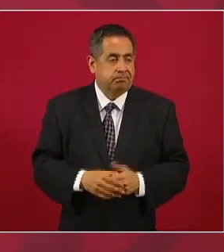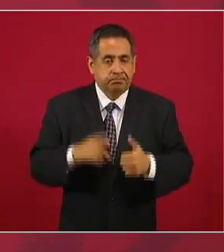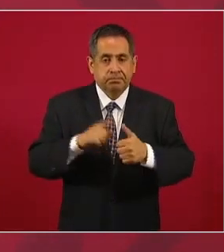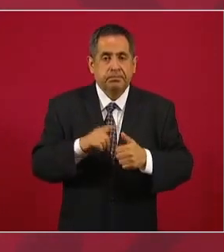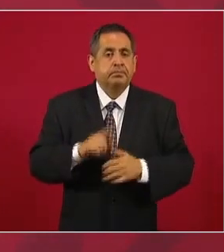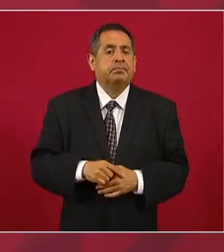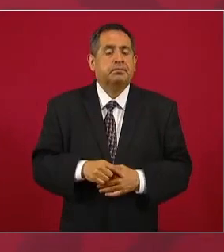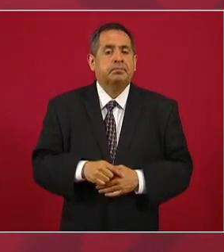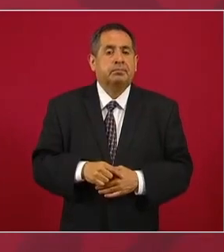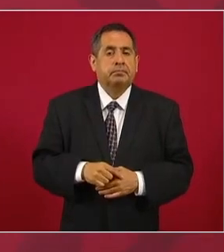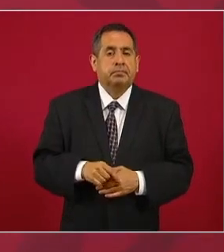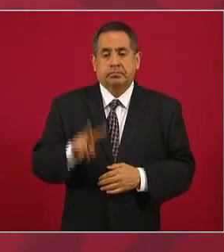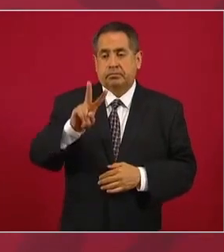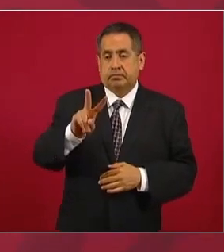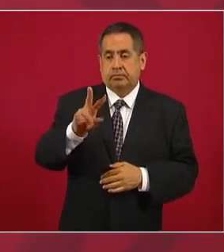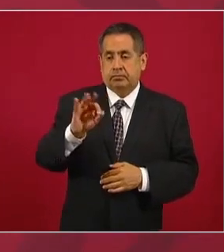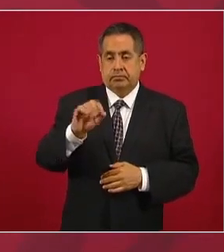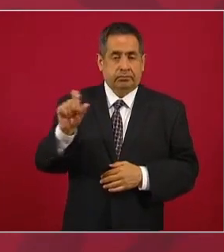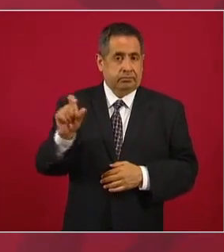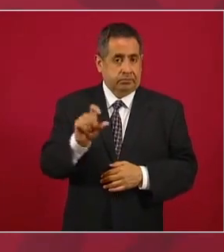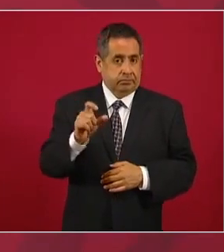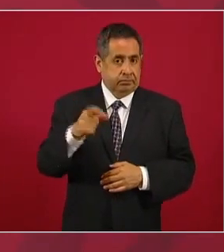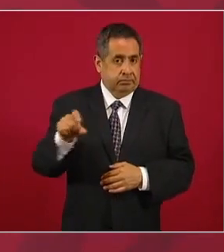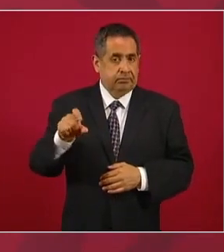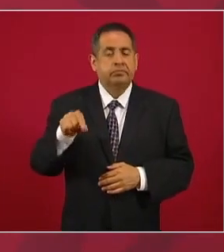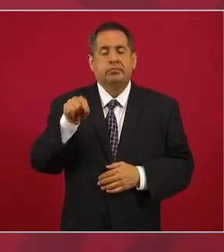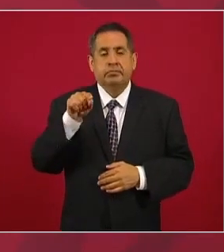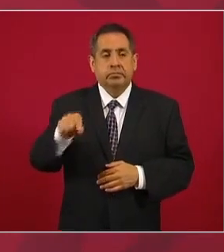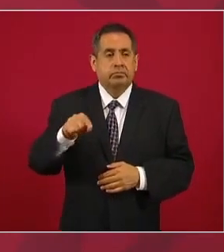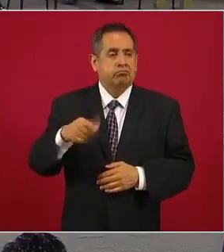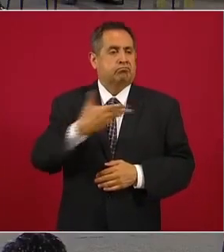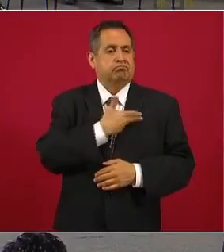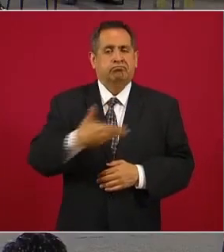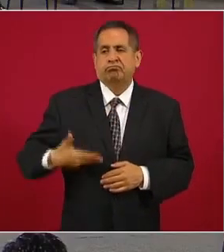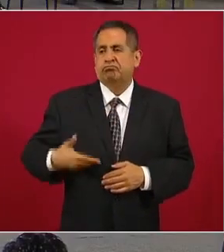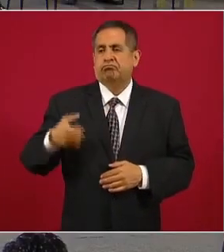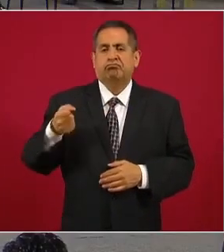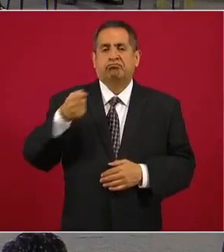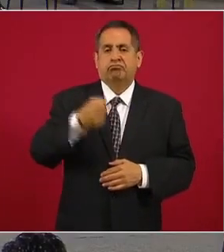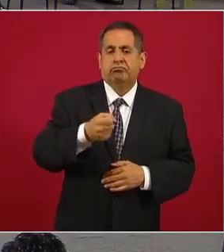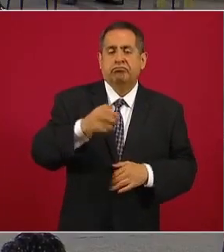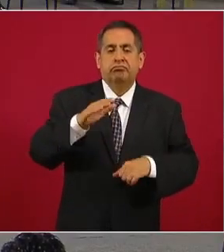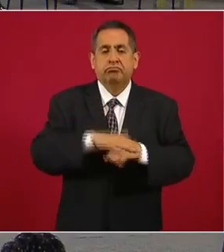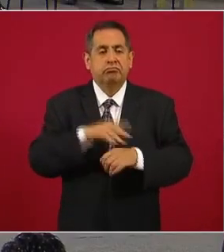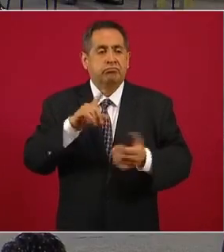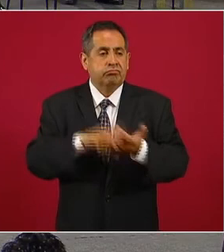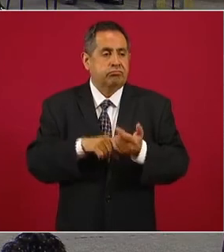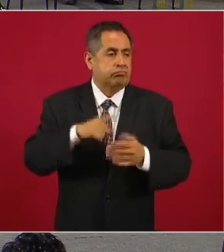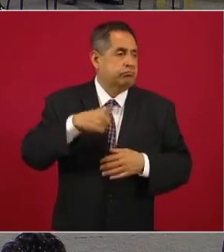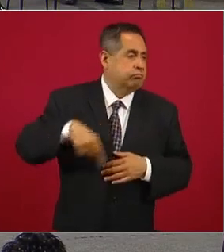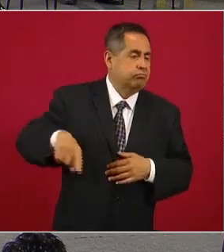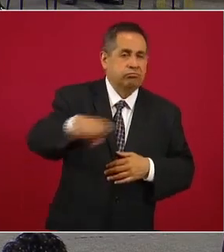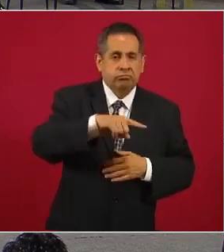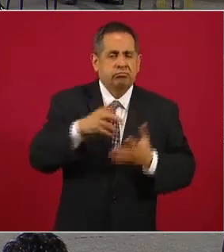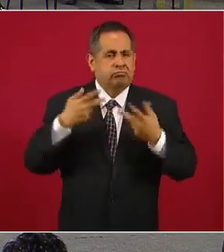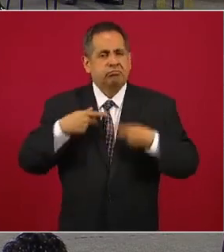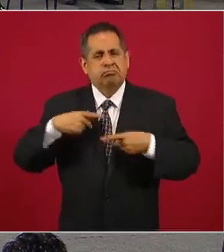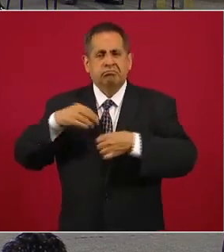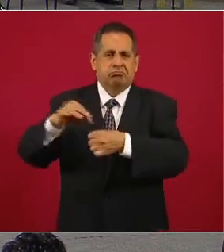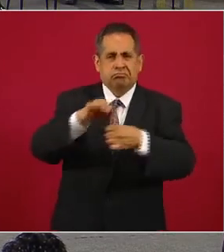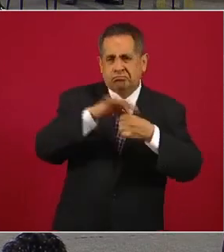Vicente Fox Quesada llegó a Los Pinos como resultado del anhelo social de